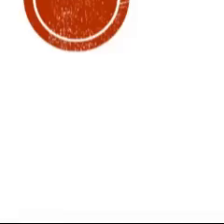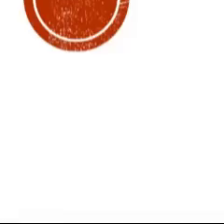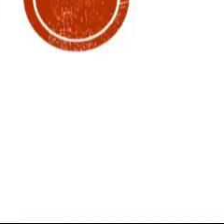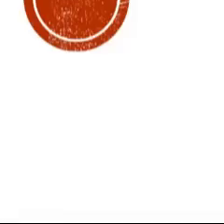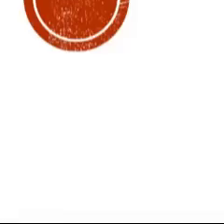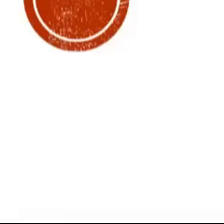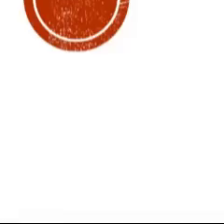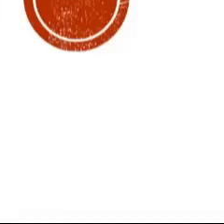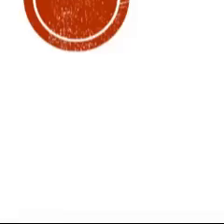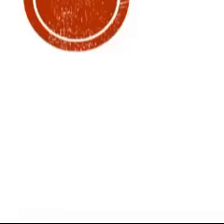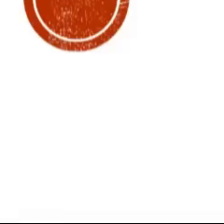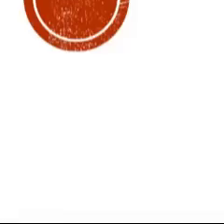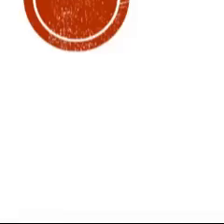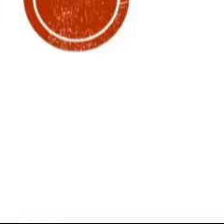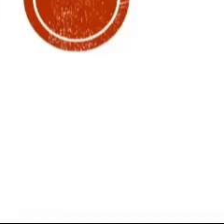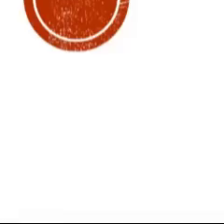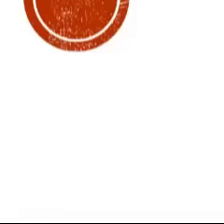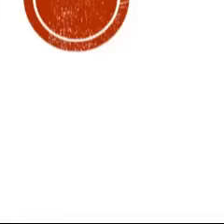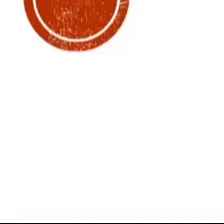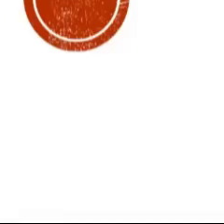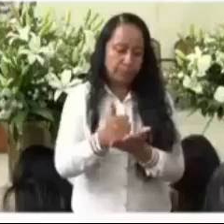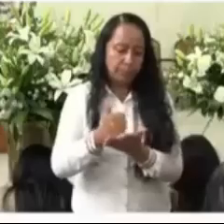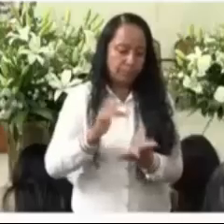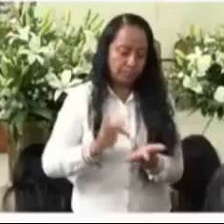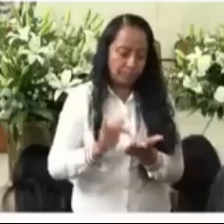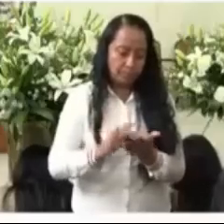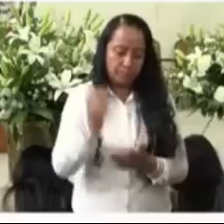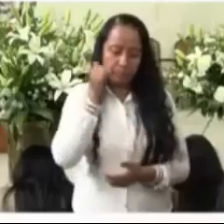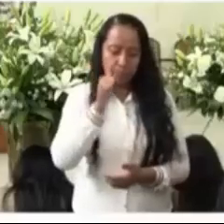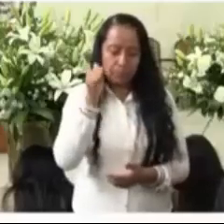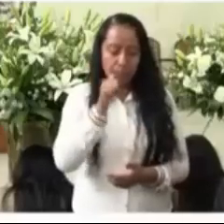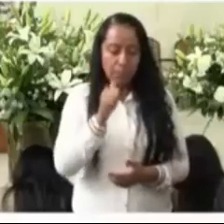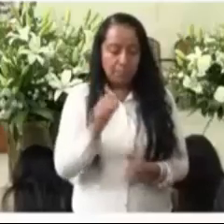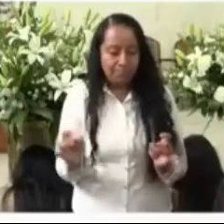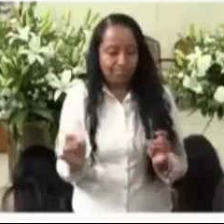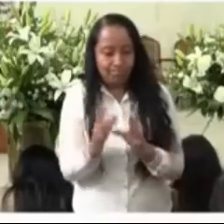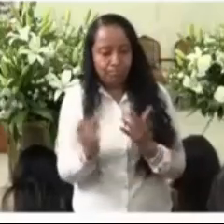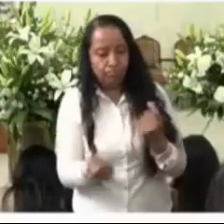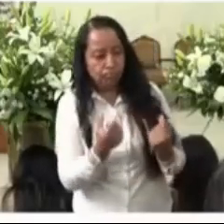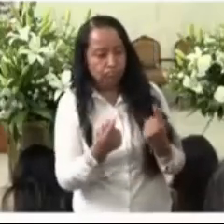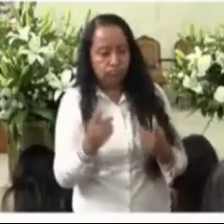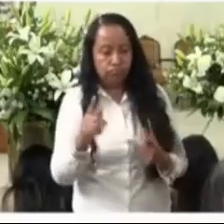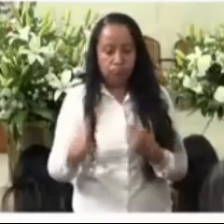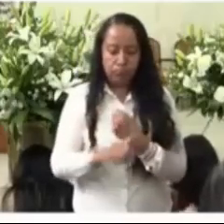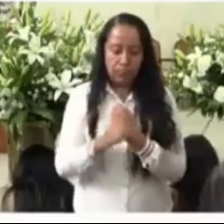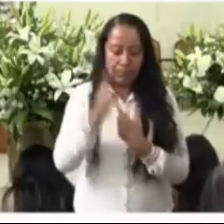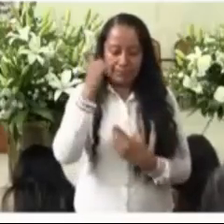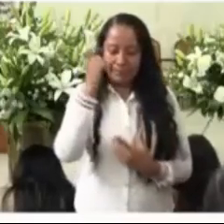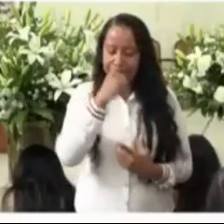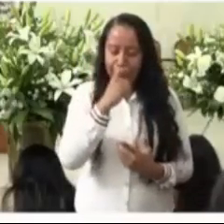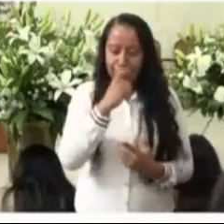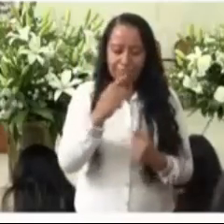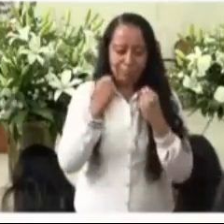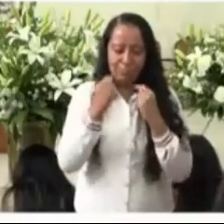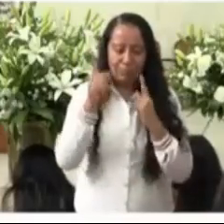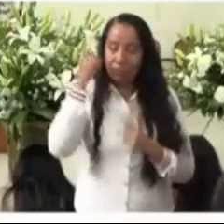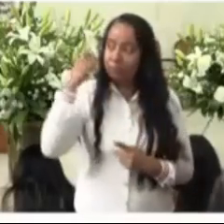Tus batallas son las batallas que Dios peleará por ti, y tú